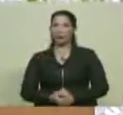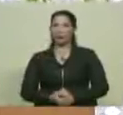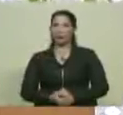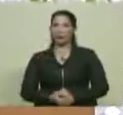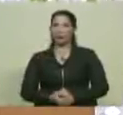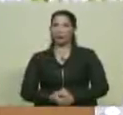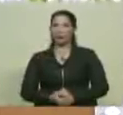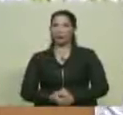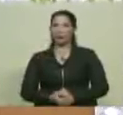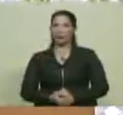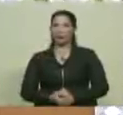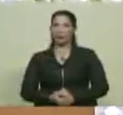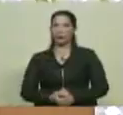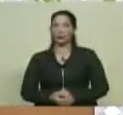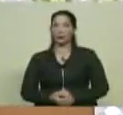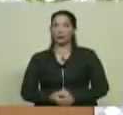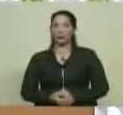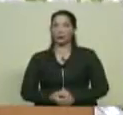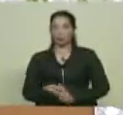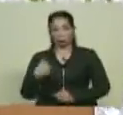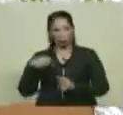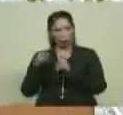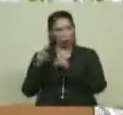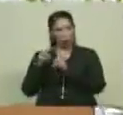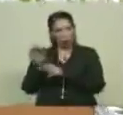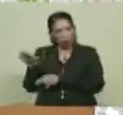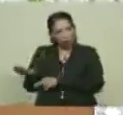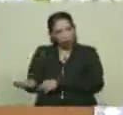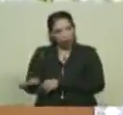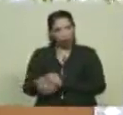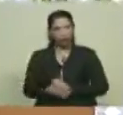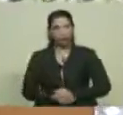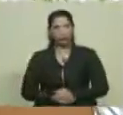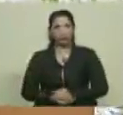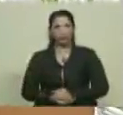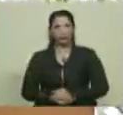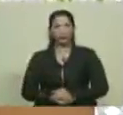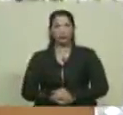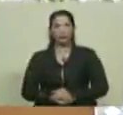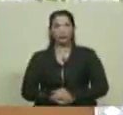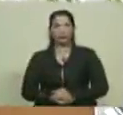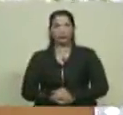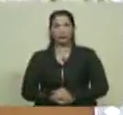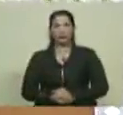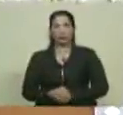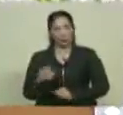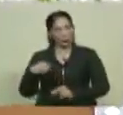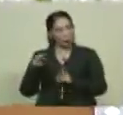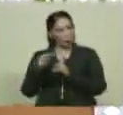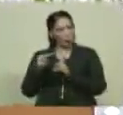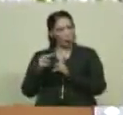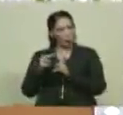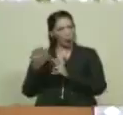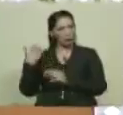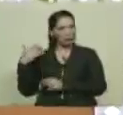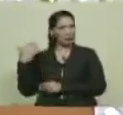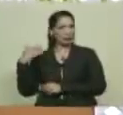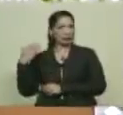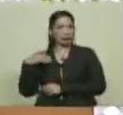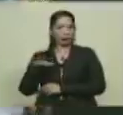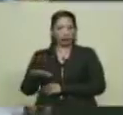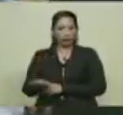Conocimos también a Luis Jonás pequeñito, flaquito igualito. Y lo conocimos pequeñito allá en casa de mi comandante